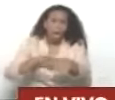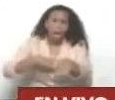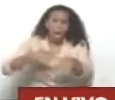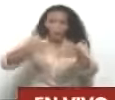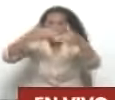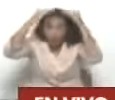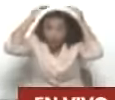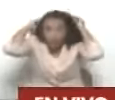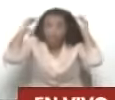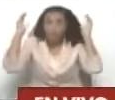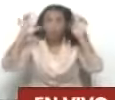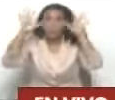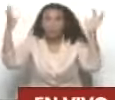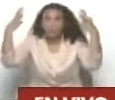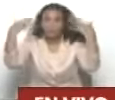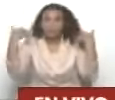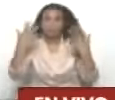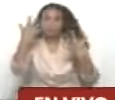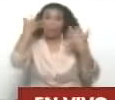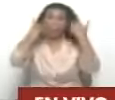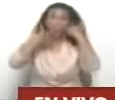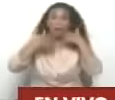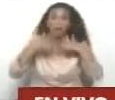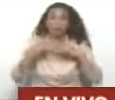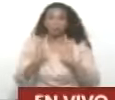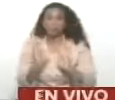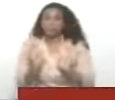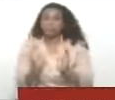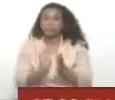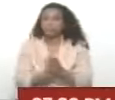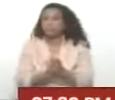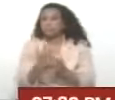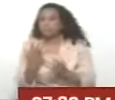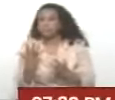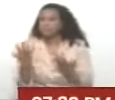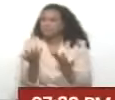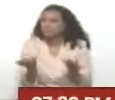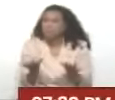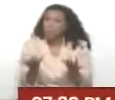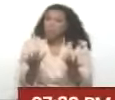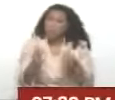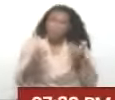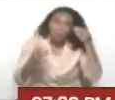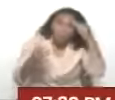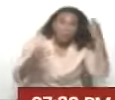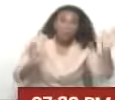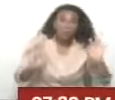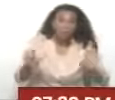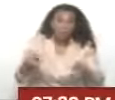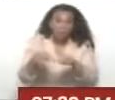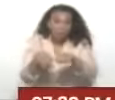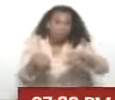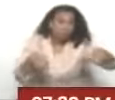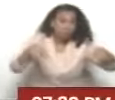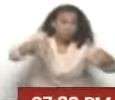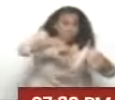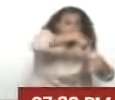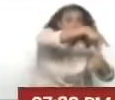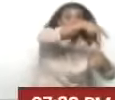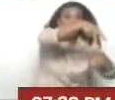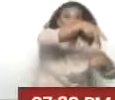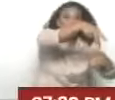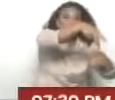descapotable lloviendo. Entonces yo dije, vamos a bajarnos, ¿vale? Vamos a bajarnos.